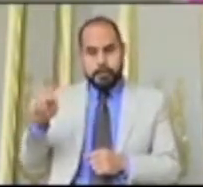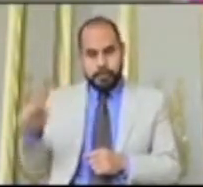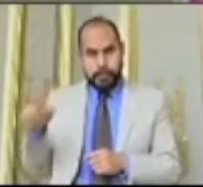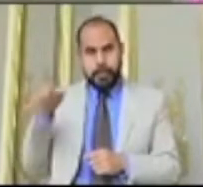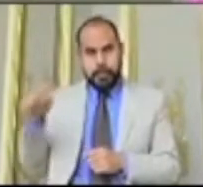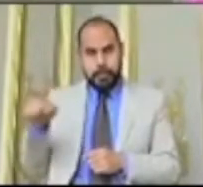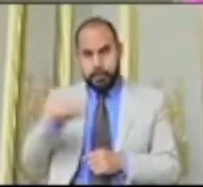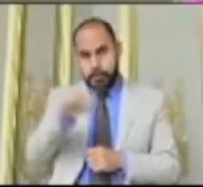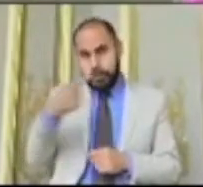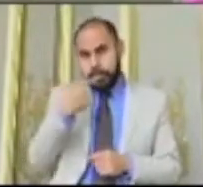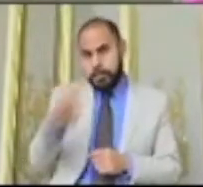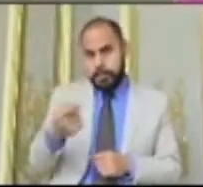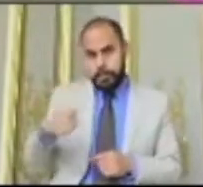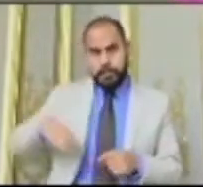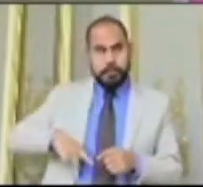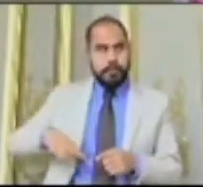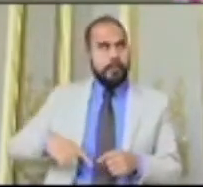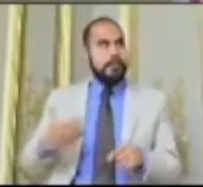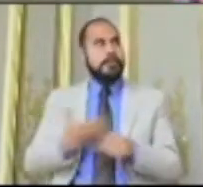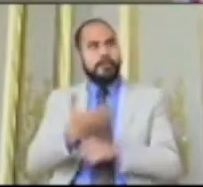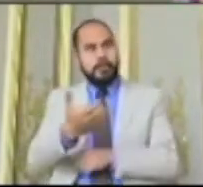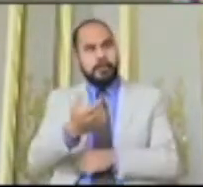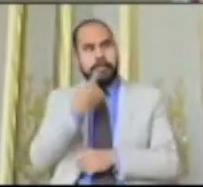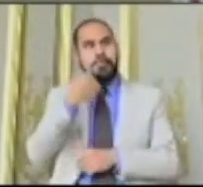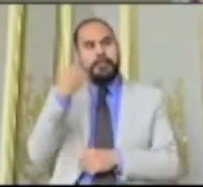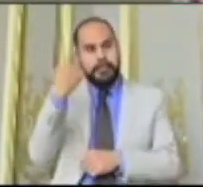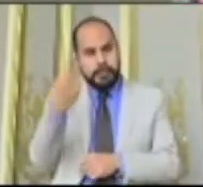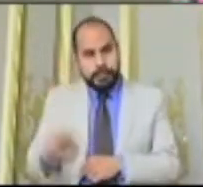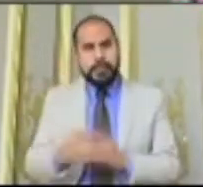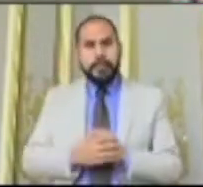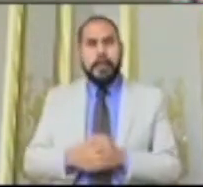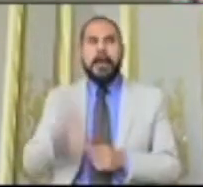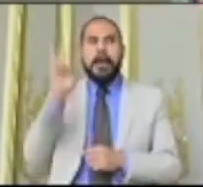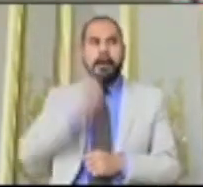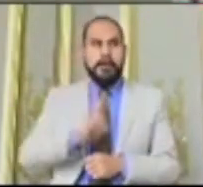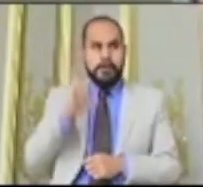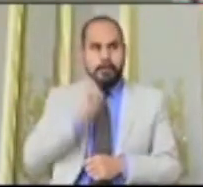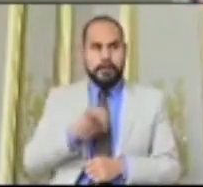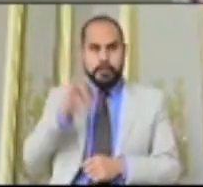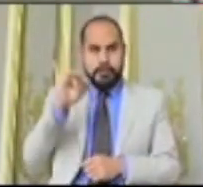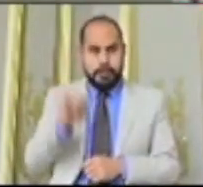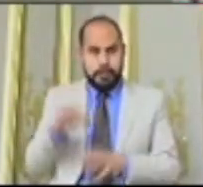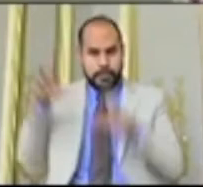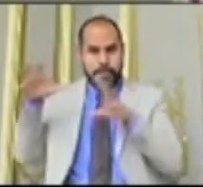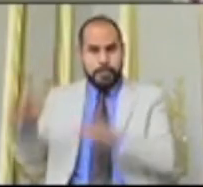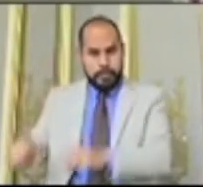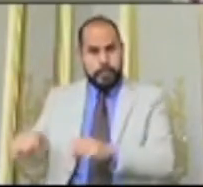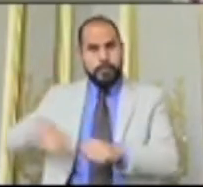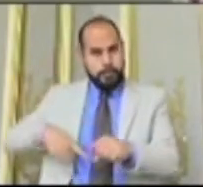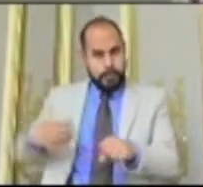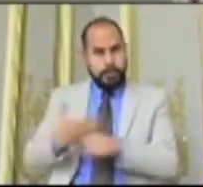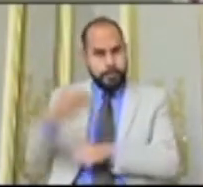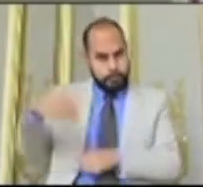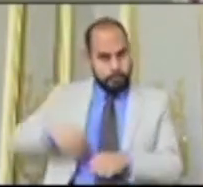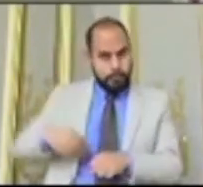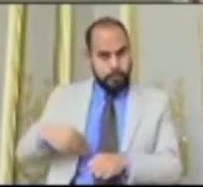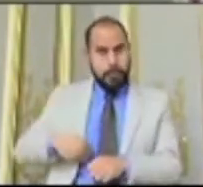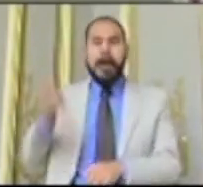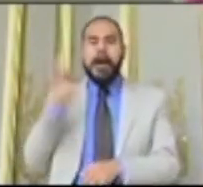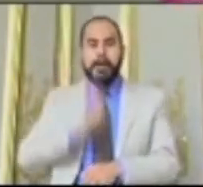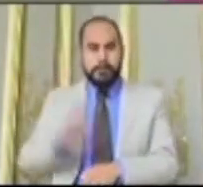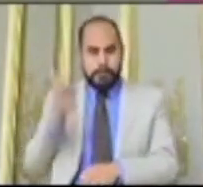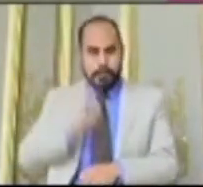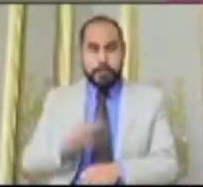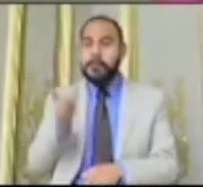como ustedes lo refieren, como usted lo ha dicho. Vamos a ver si está tomada las instalaciones por el gobierno del estado. Vamos a ver